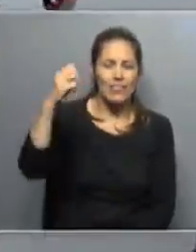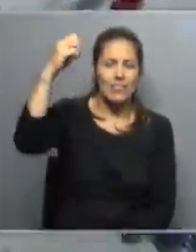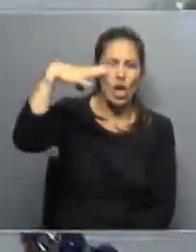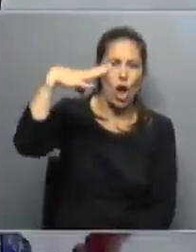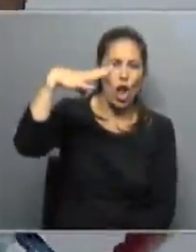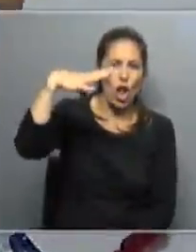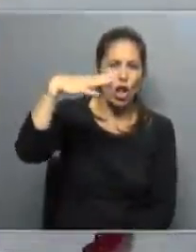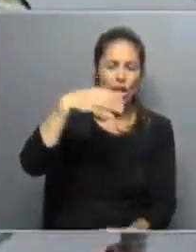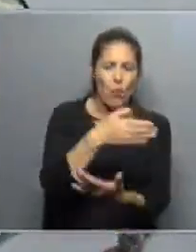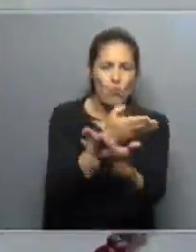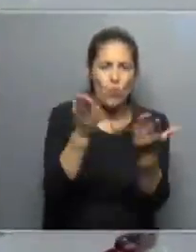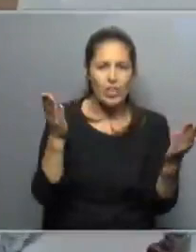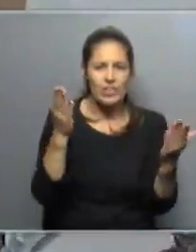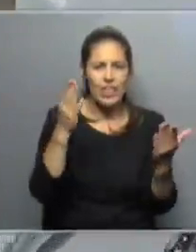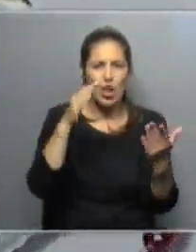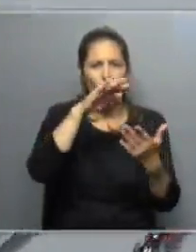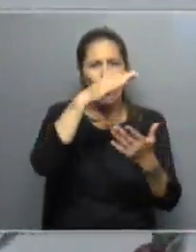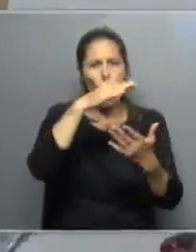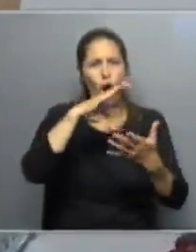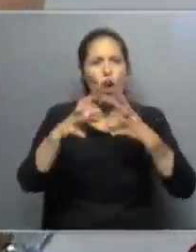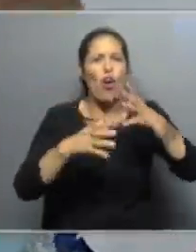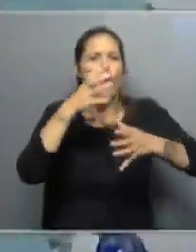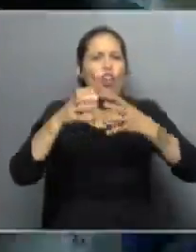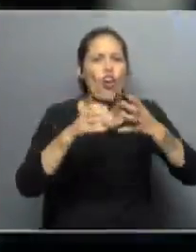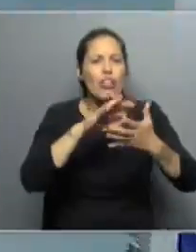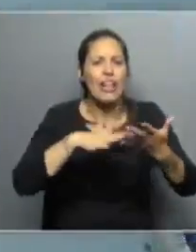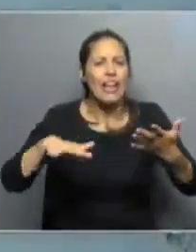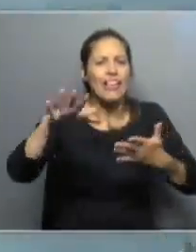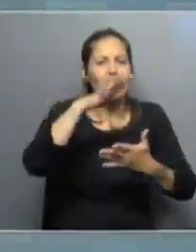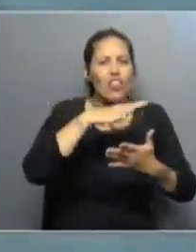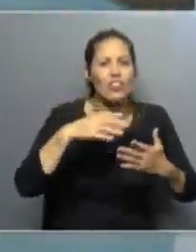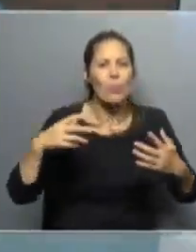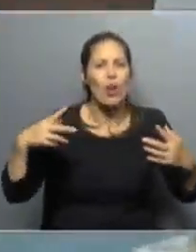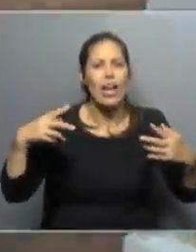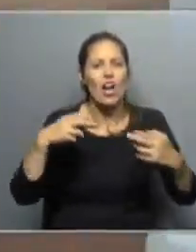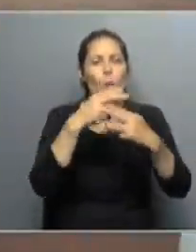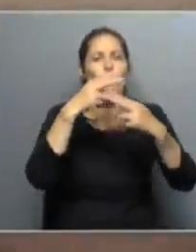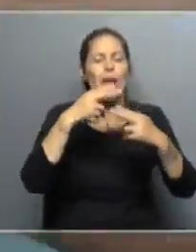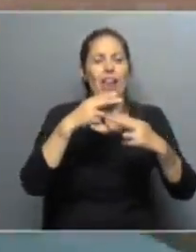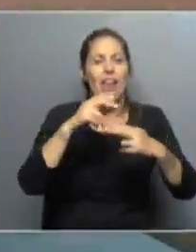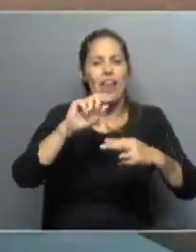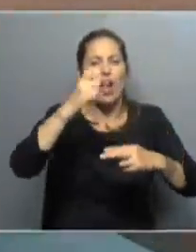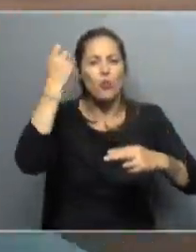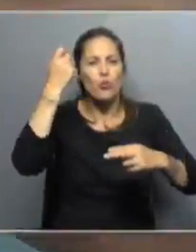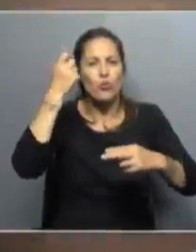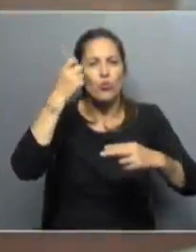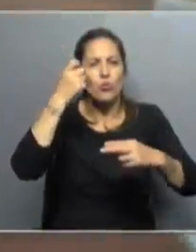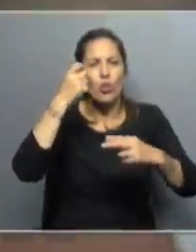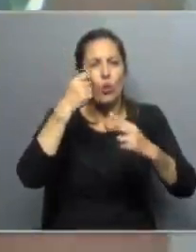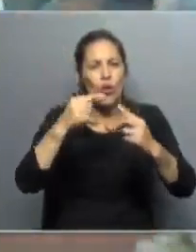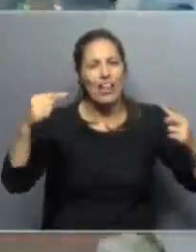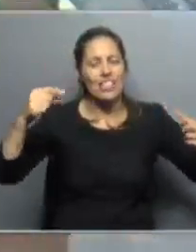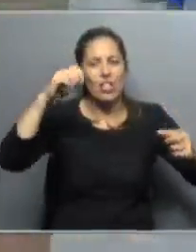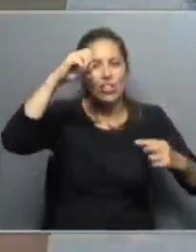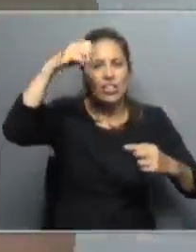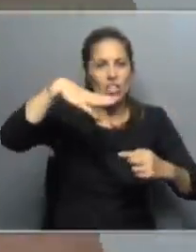y reflejan todo como un arco iris, ¿verdad? Alrededor. Rompen la luz con un rayito de sol, van en un lugar donde